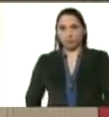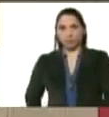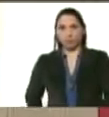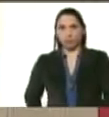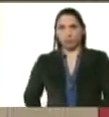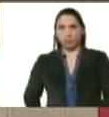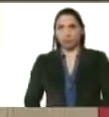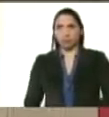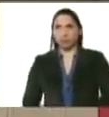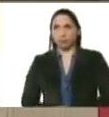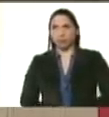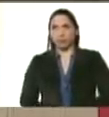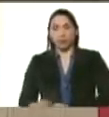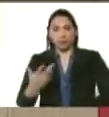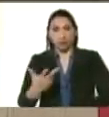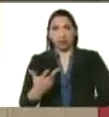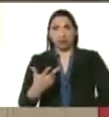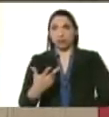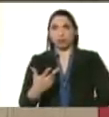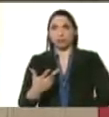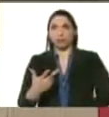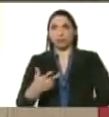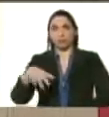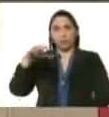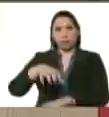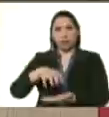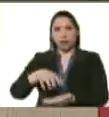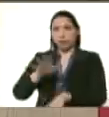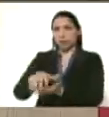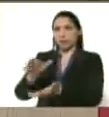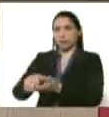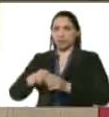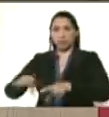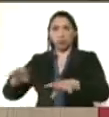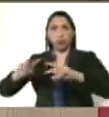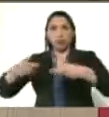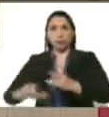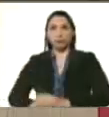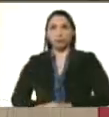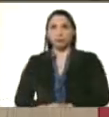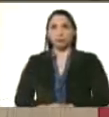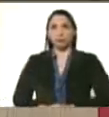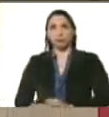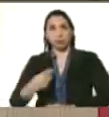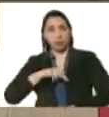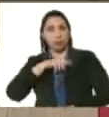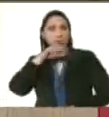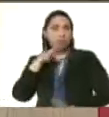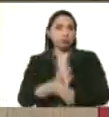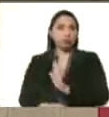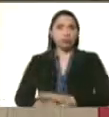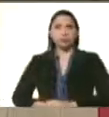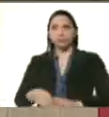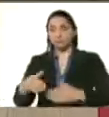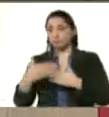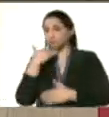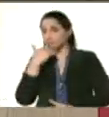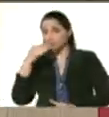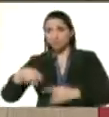ya, como lo hemos venido diciendo, el foco de Nueva Esparta, del cual vamos a hablar